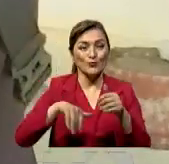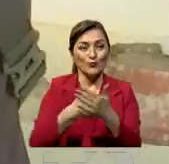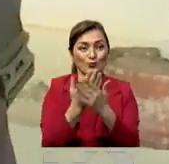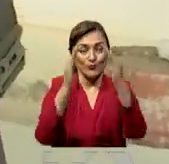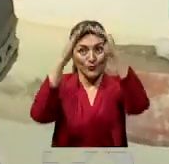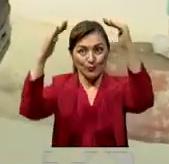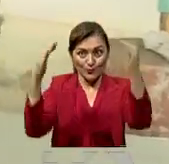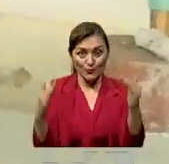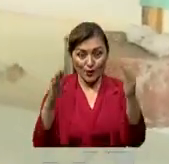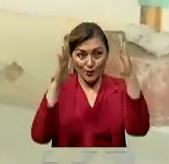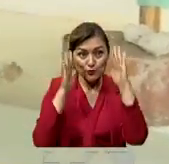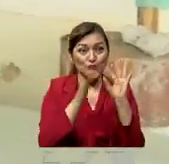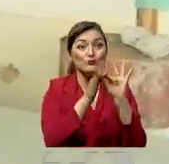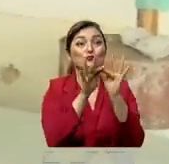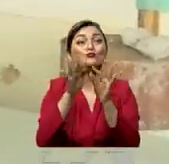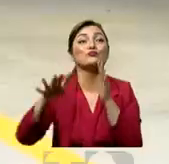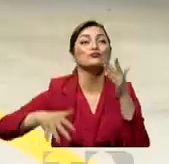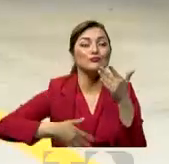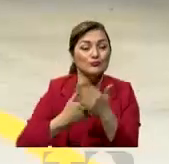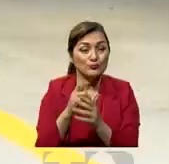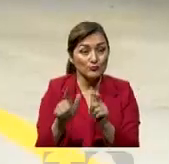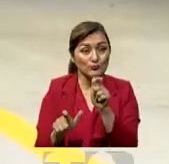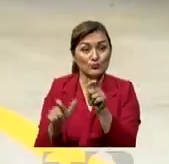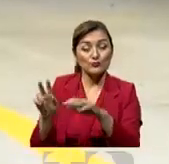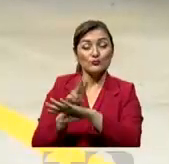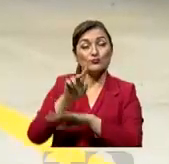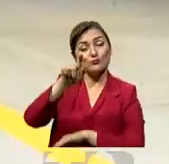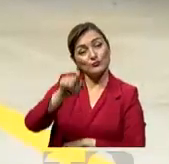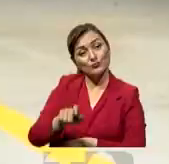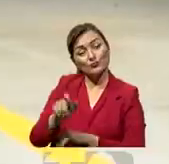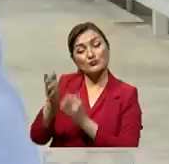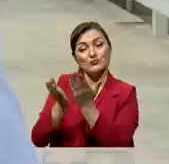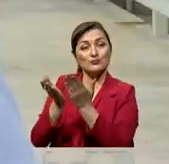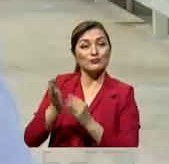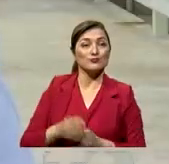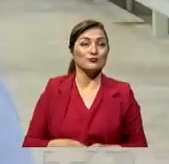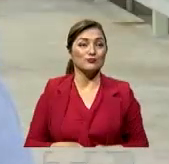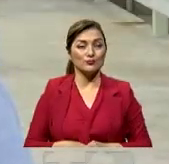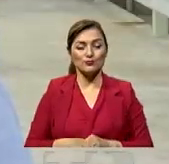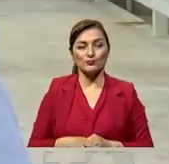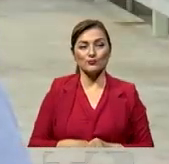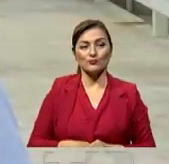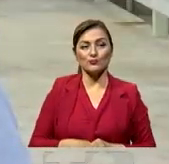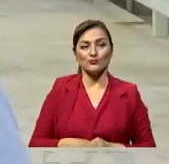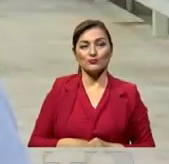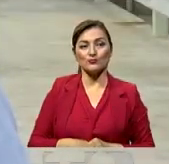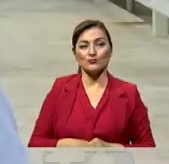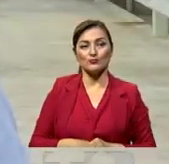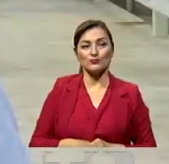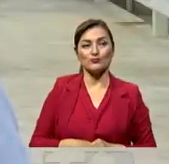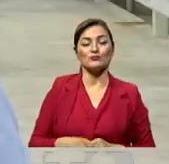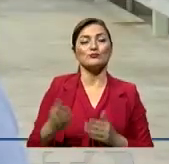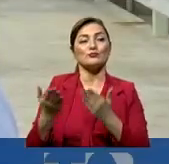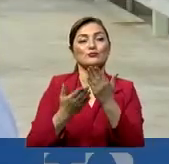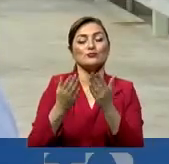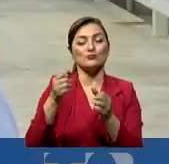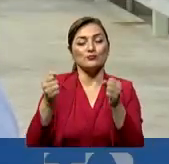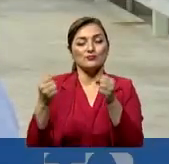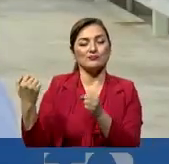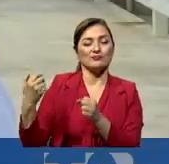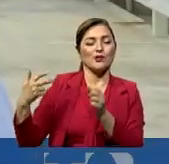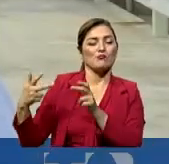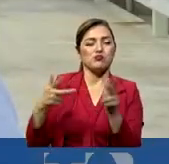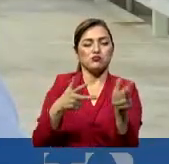modernas para atender a todos los usuarios que requieran el servicio. Tenemos la capacidad de servicio de 200 vehículos